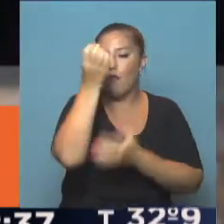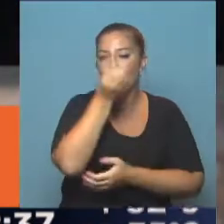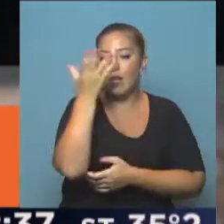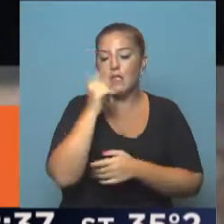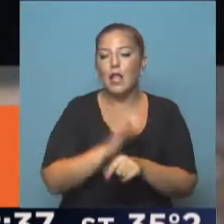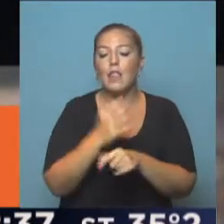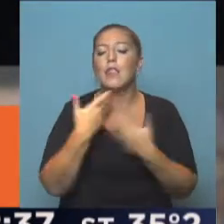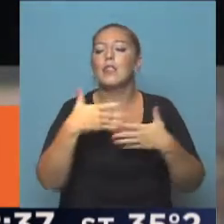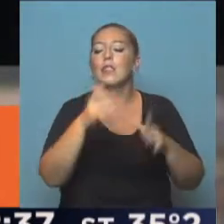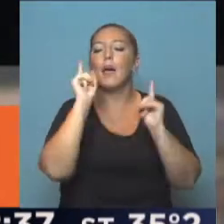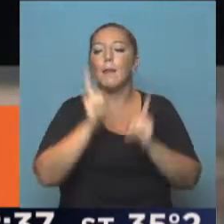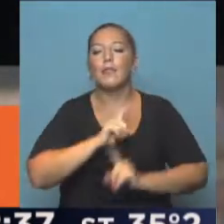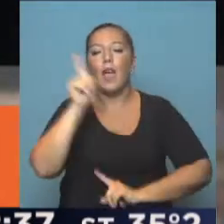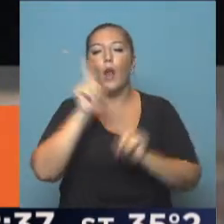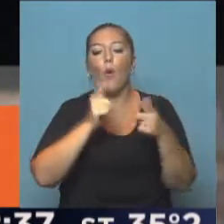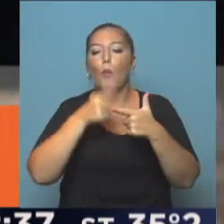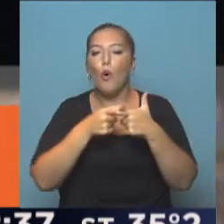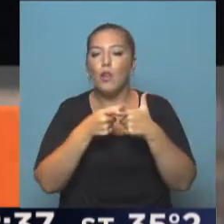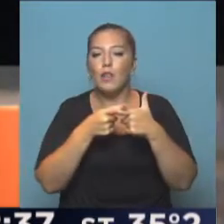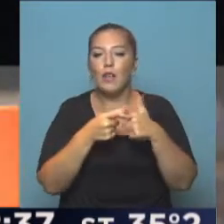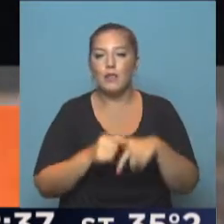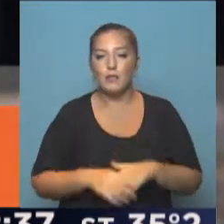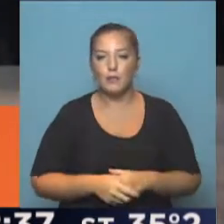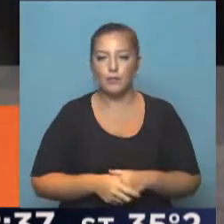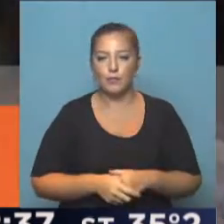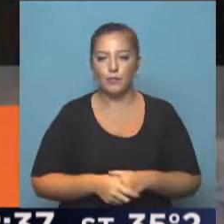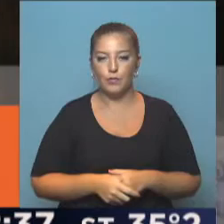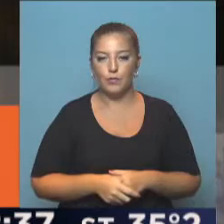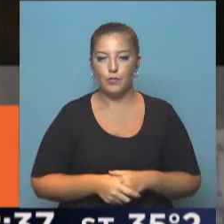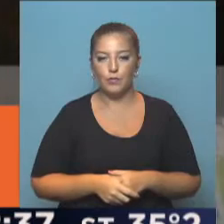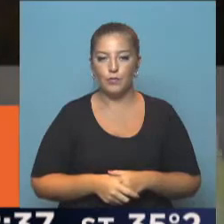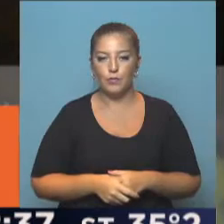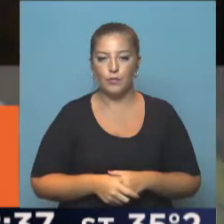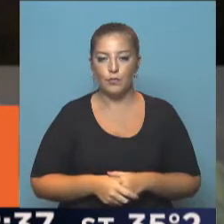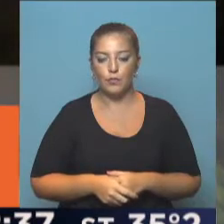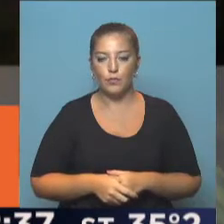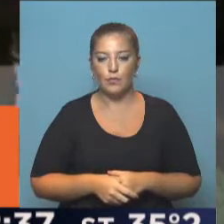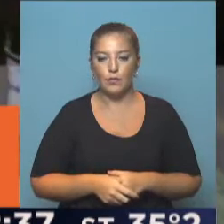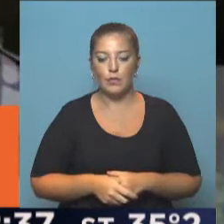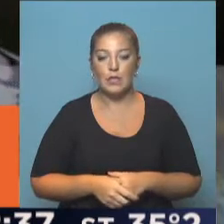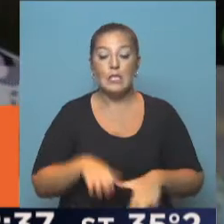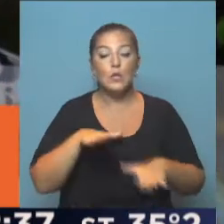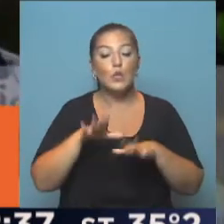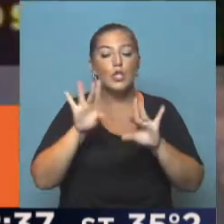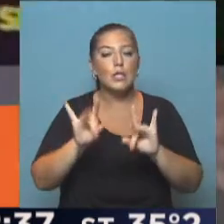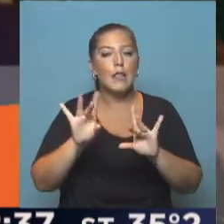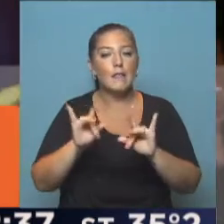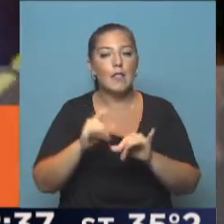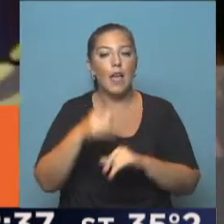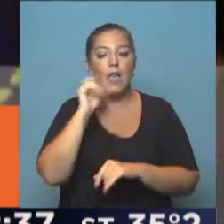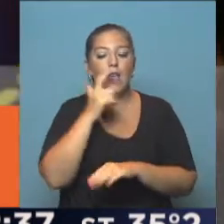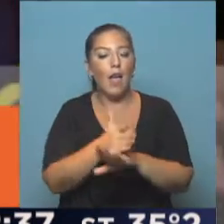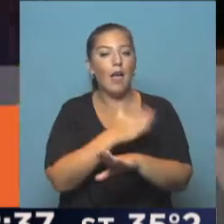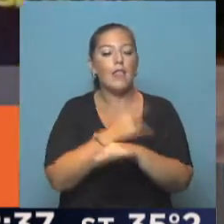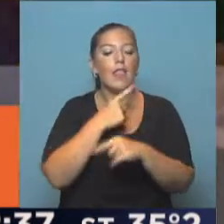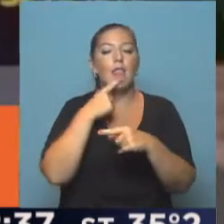despegándose incluso de algunas políticas de su mentor. El clima de tensión de los días previos a la